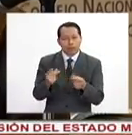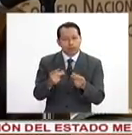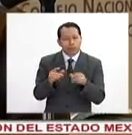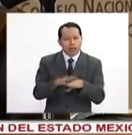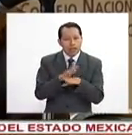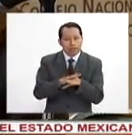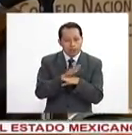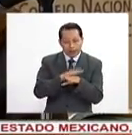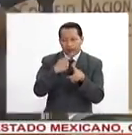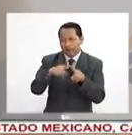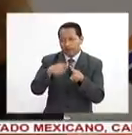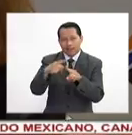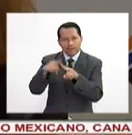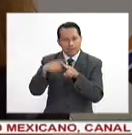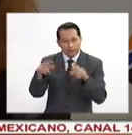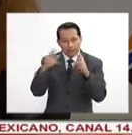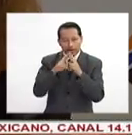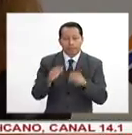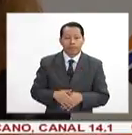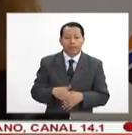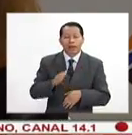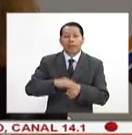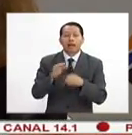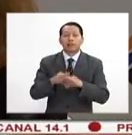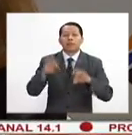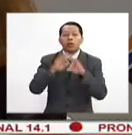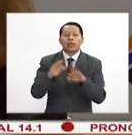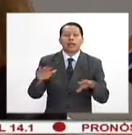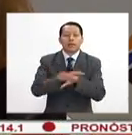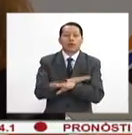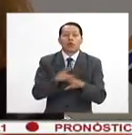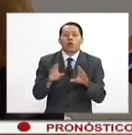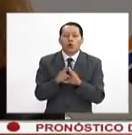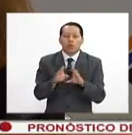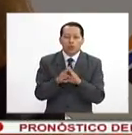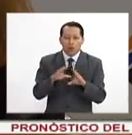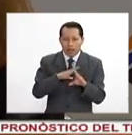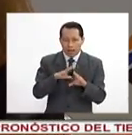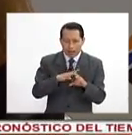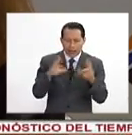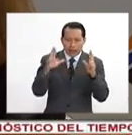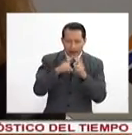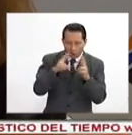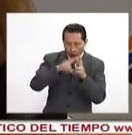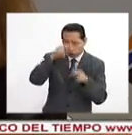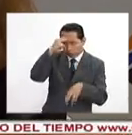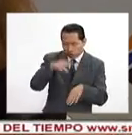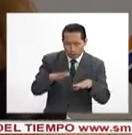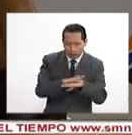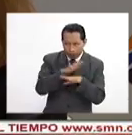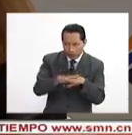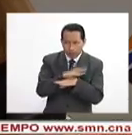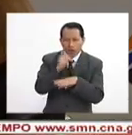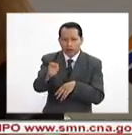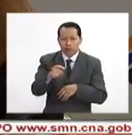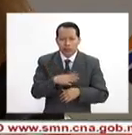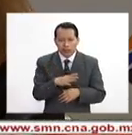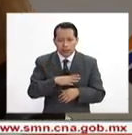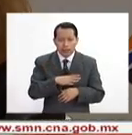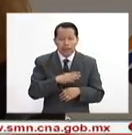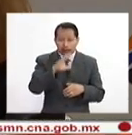de diversidad religiosa. Los principales cambios que apuntan a un reacomodo del campo religioso en México son la baja